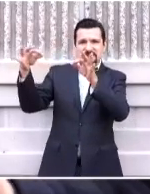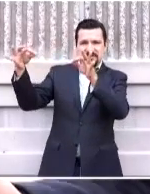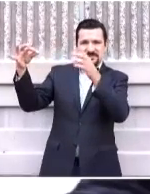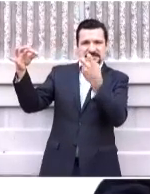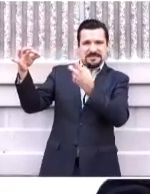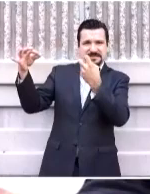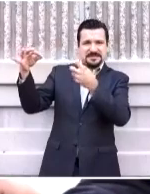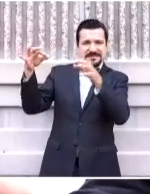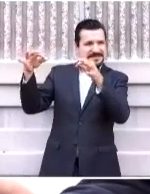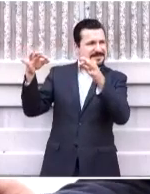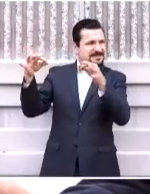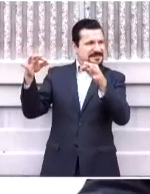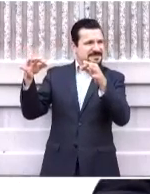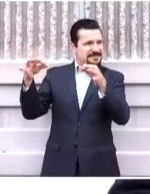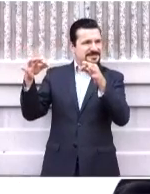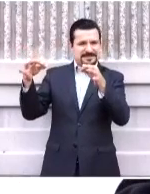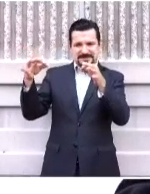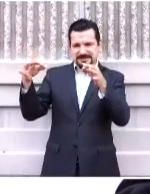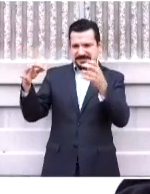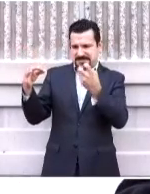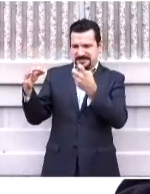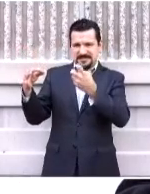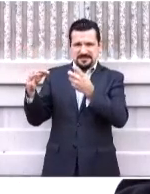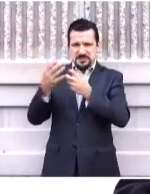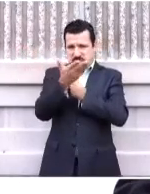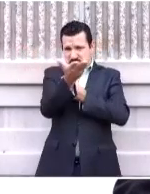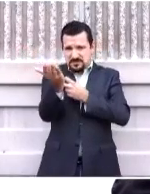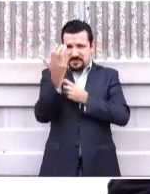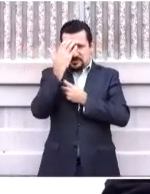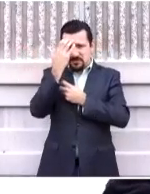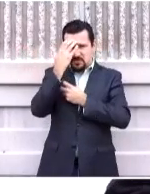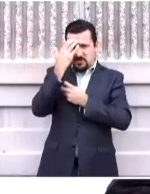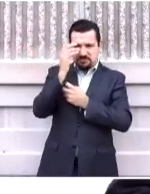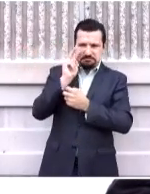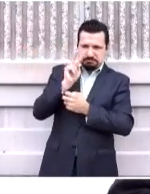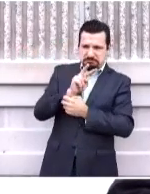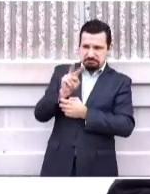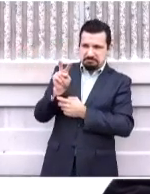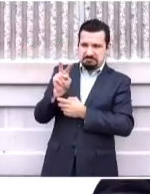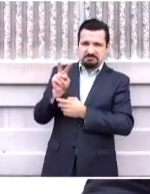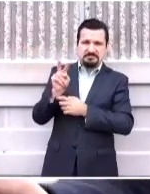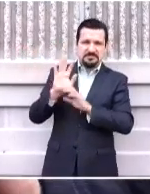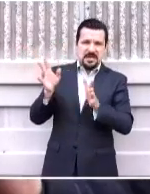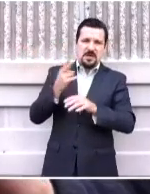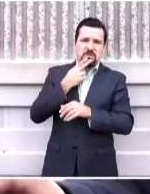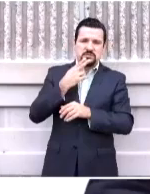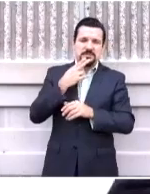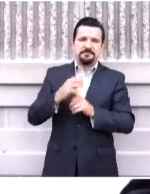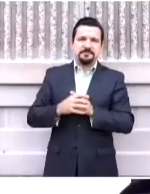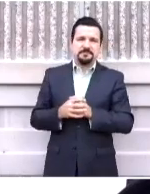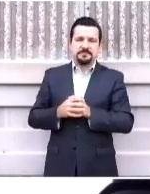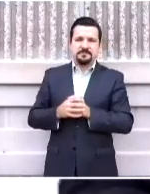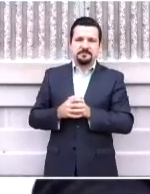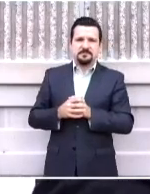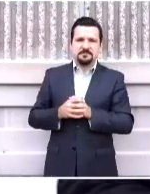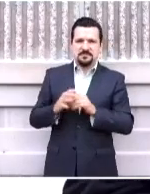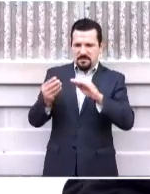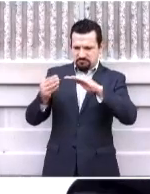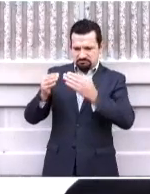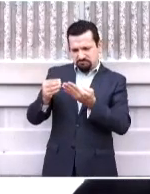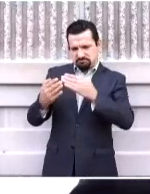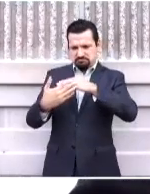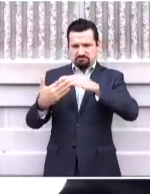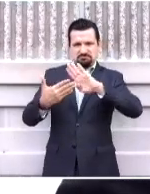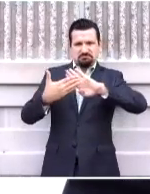cubrebocas, es un cubrebocas que muchos hemos estado utilizando. Si se fijan, tiene dos